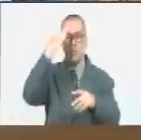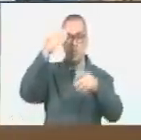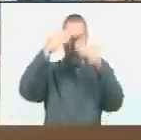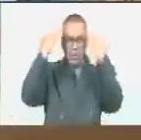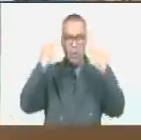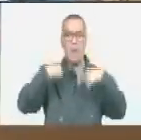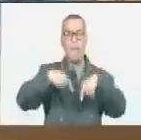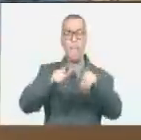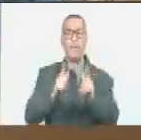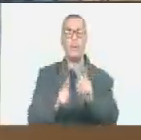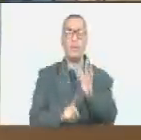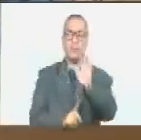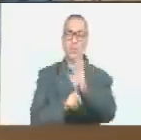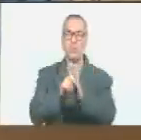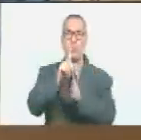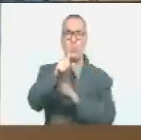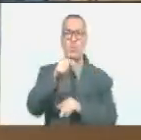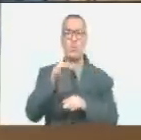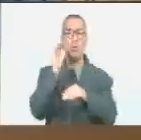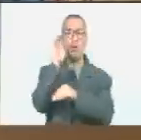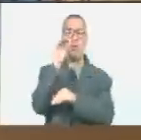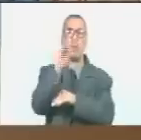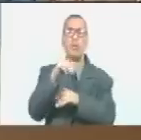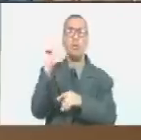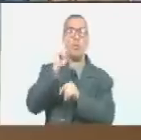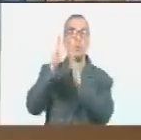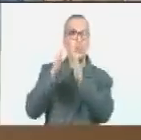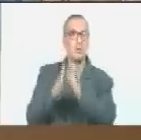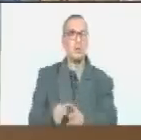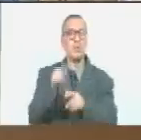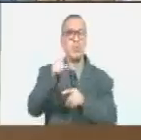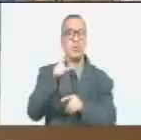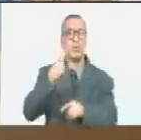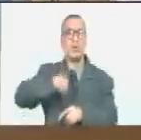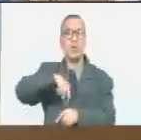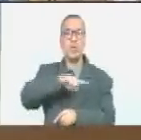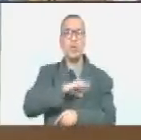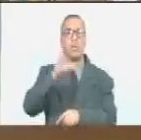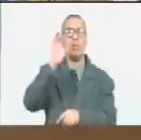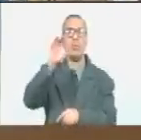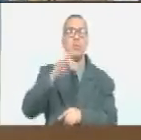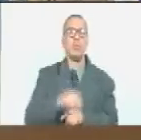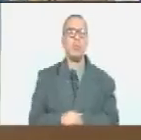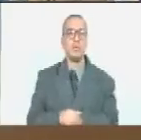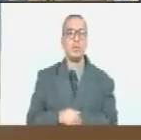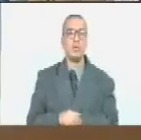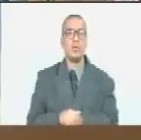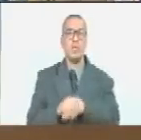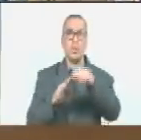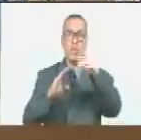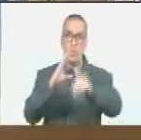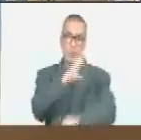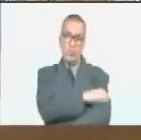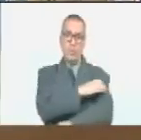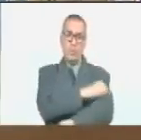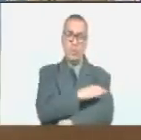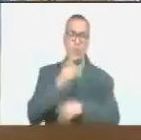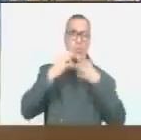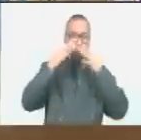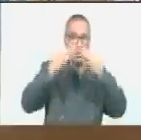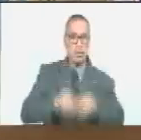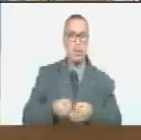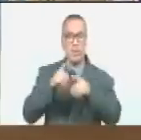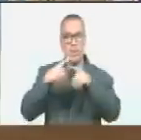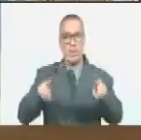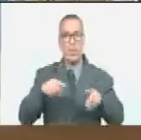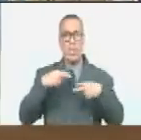les permita desarrollarse como futuros venezolanos de nuestra patria. La oposición verdadera